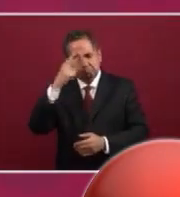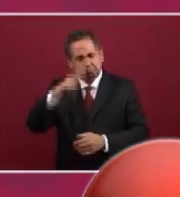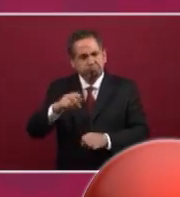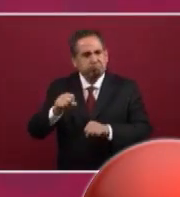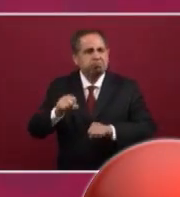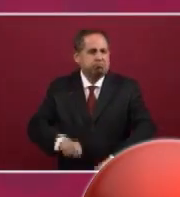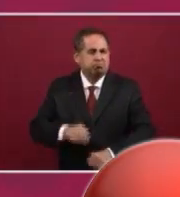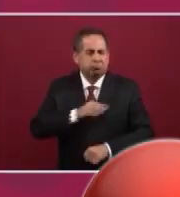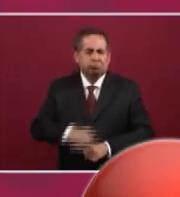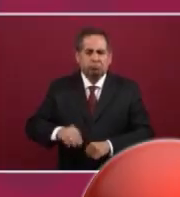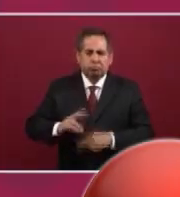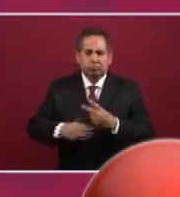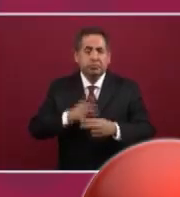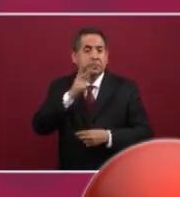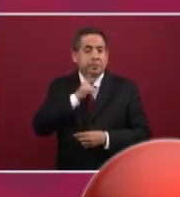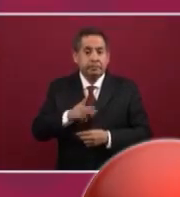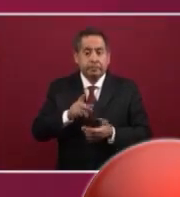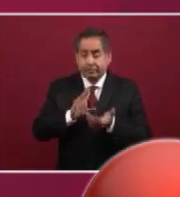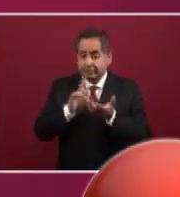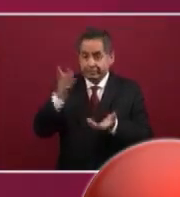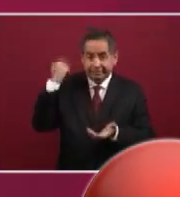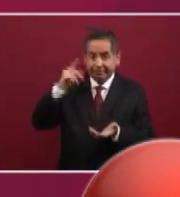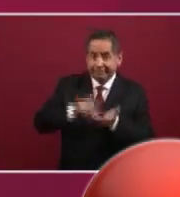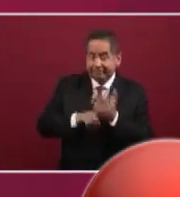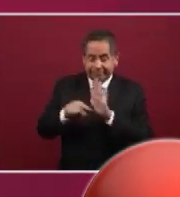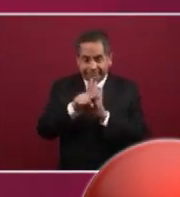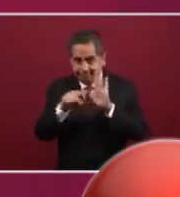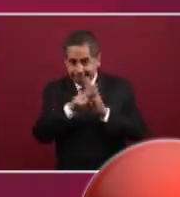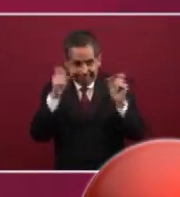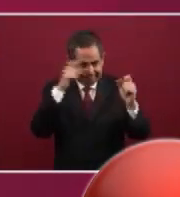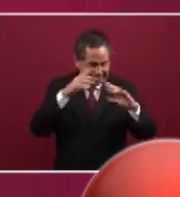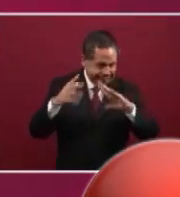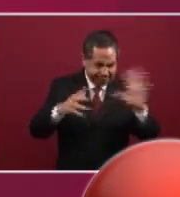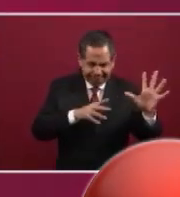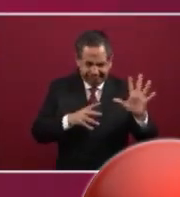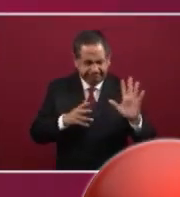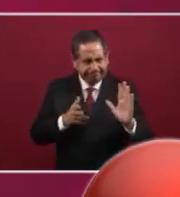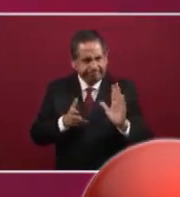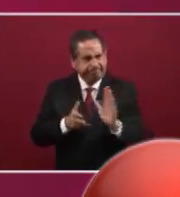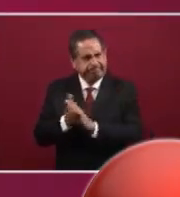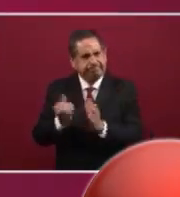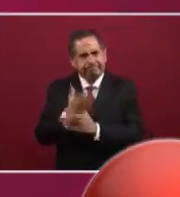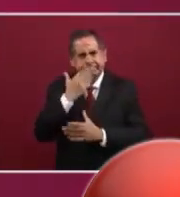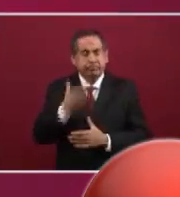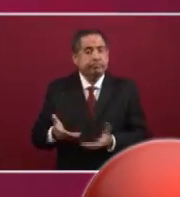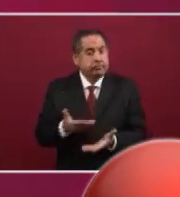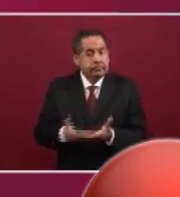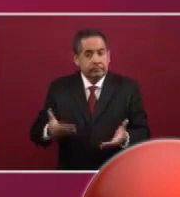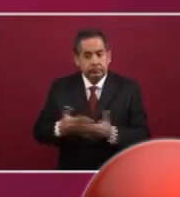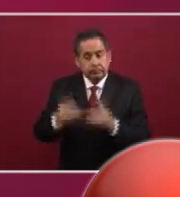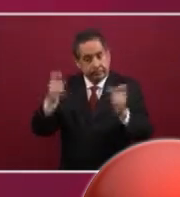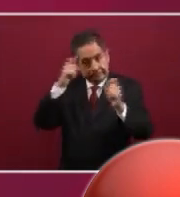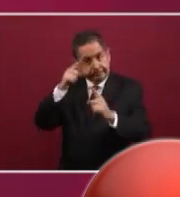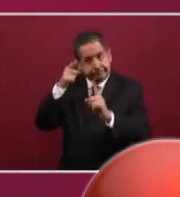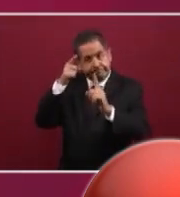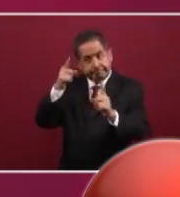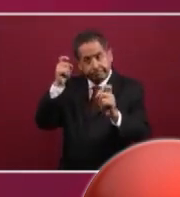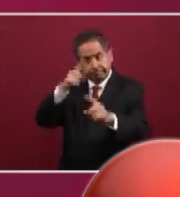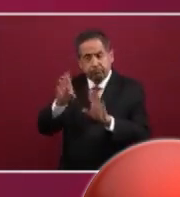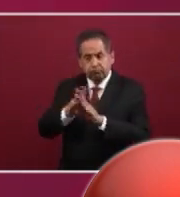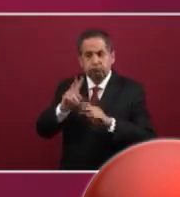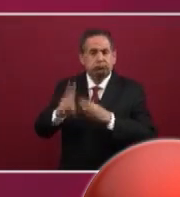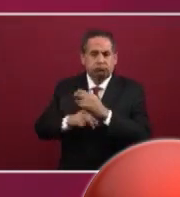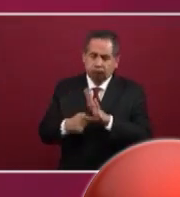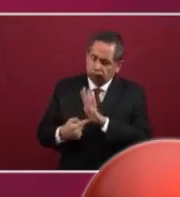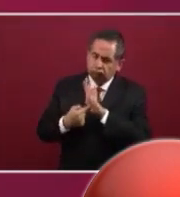la industria petrolera en circunstancias muy difíciles. Ahora tenemos este desafío de